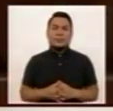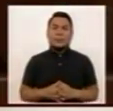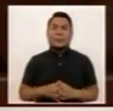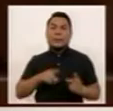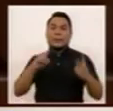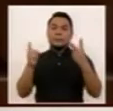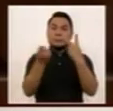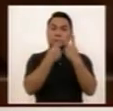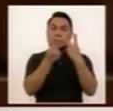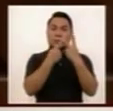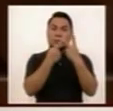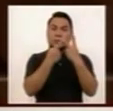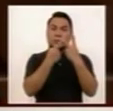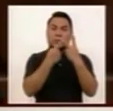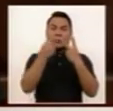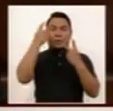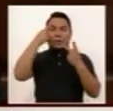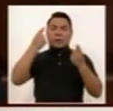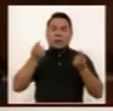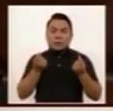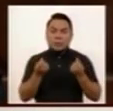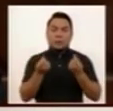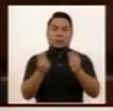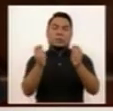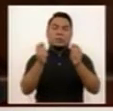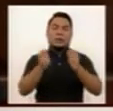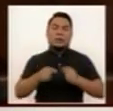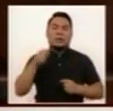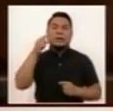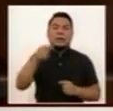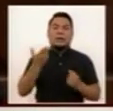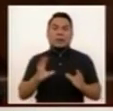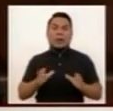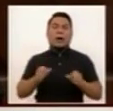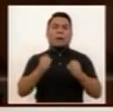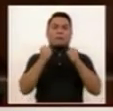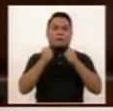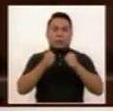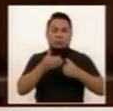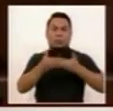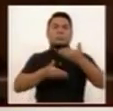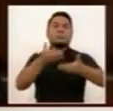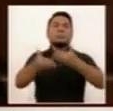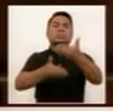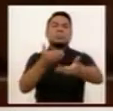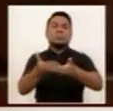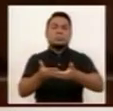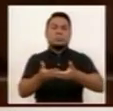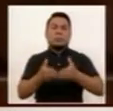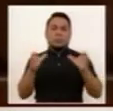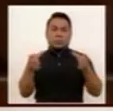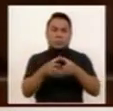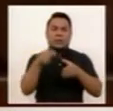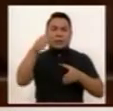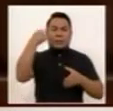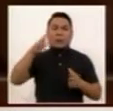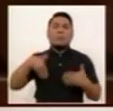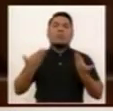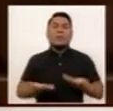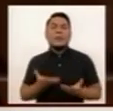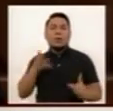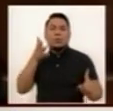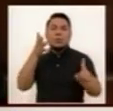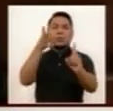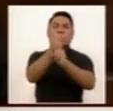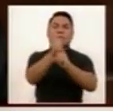Segundo, lograr la estabilidad institucional como base para poder enfrentar de manera eficiente